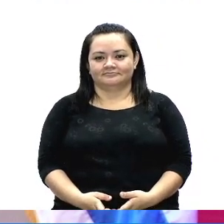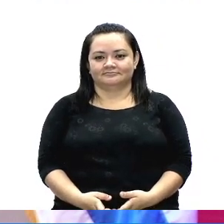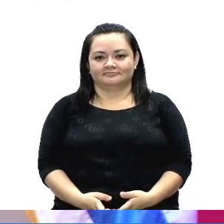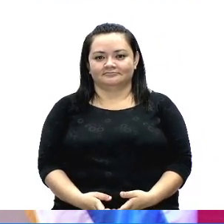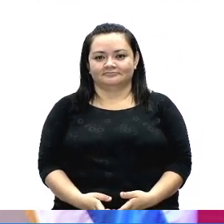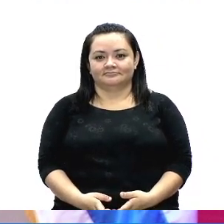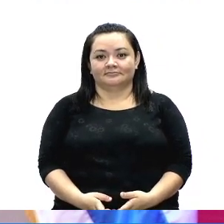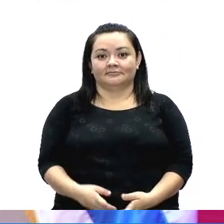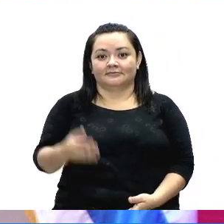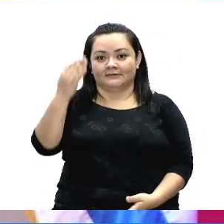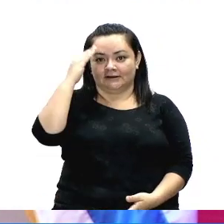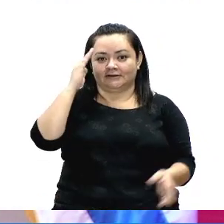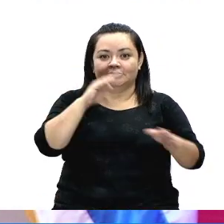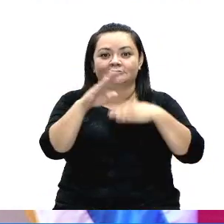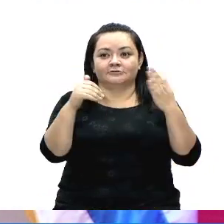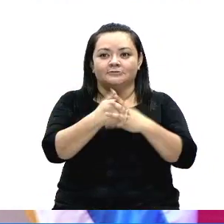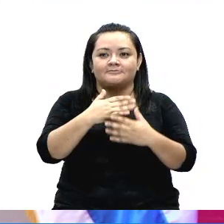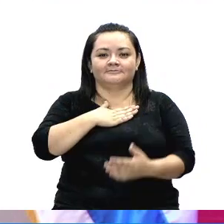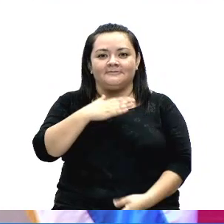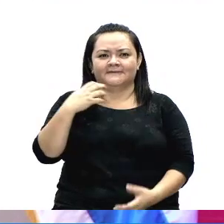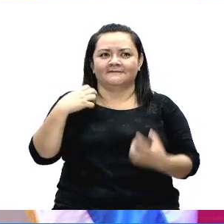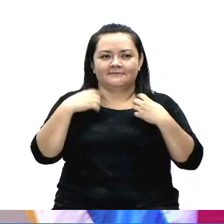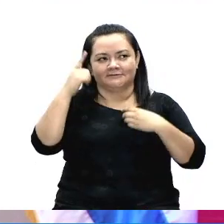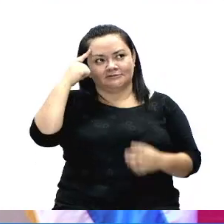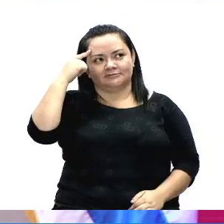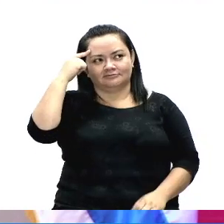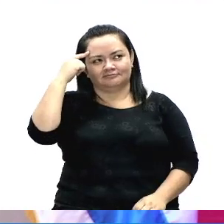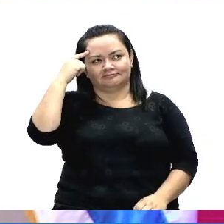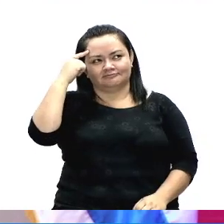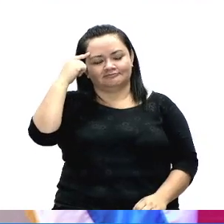y sabe que toda mi vida ha llevado eso aquí mi cabeza